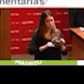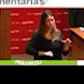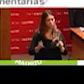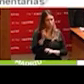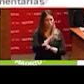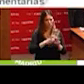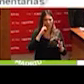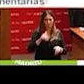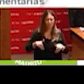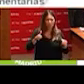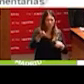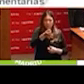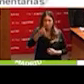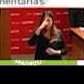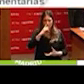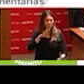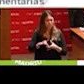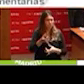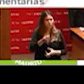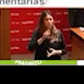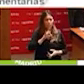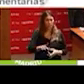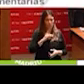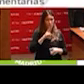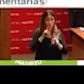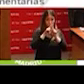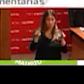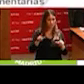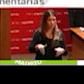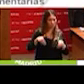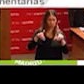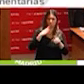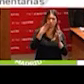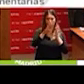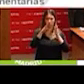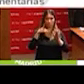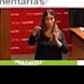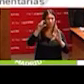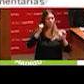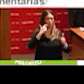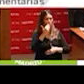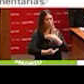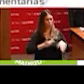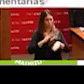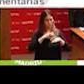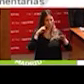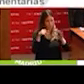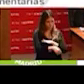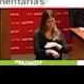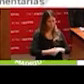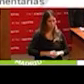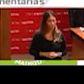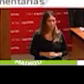localiza el candidato ideal para para cubrirlo se presenta la empresa e inicia ese ese proceso de